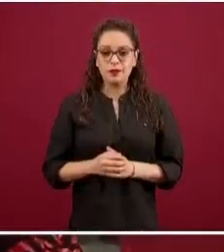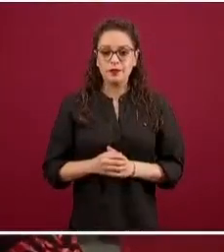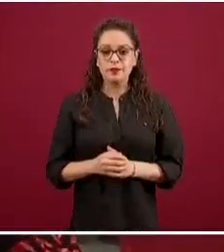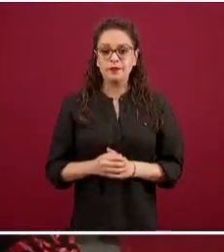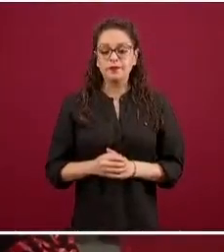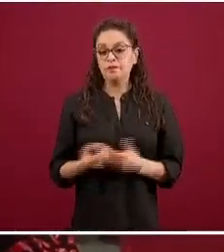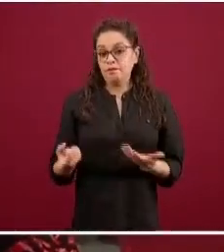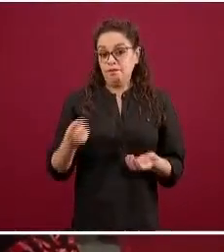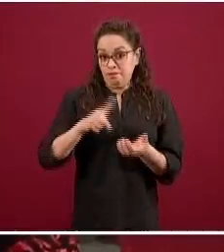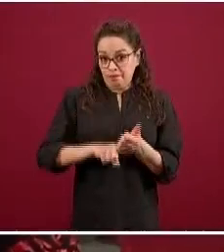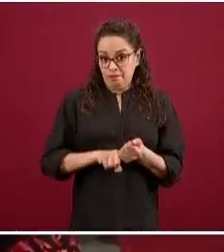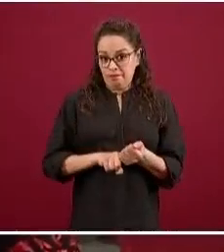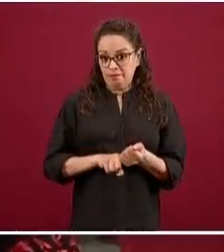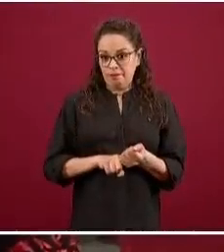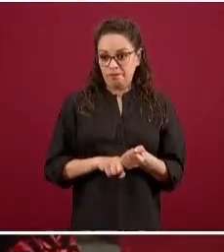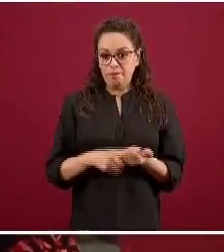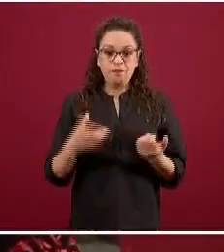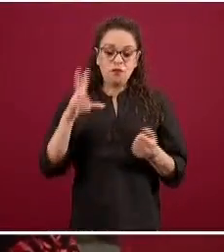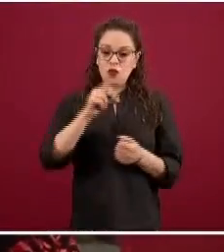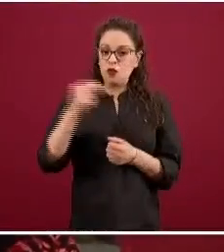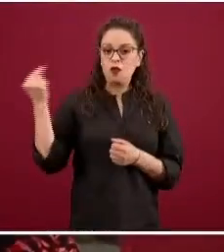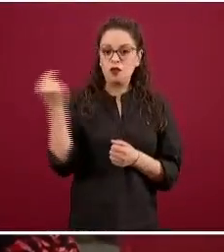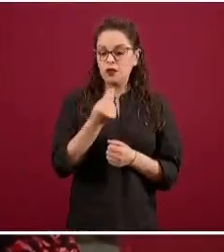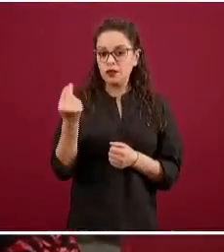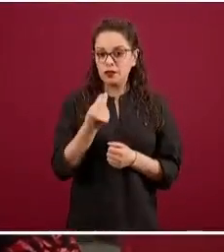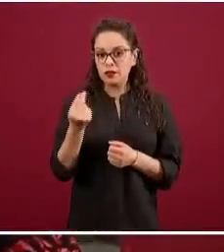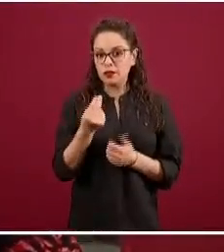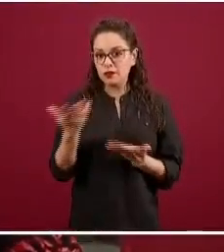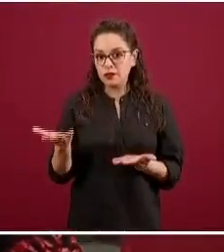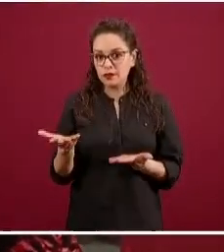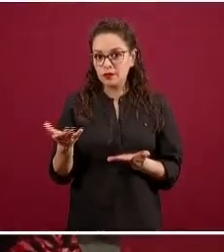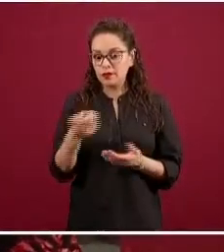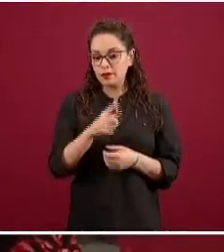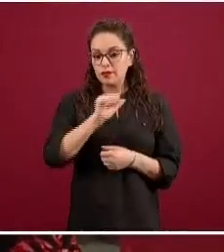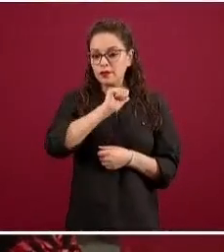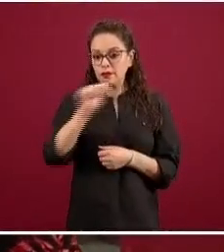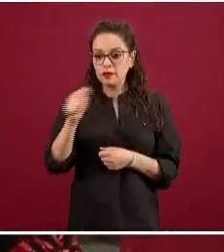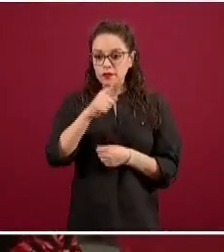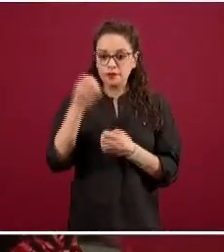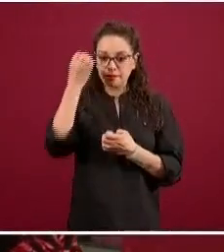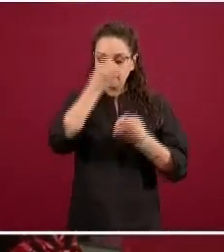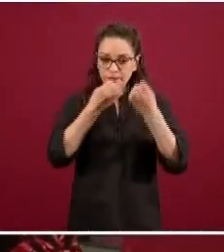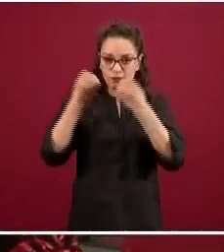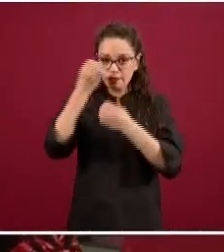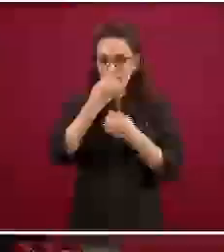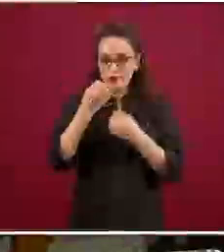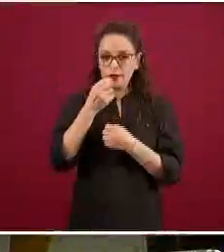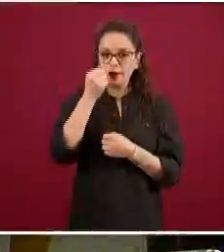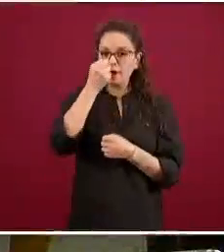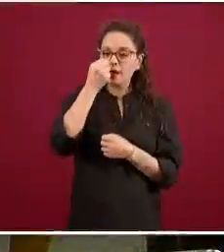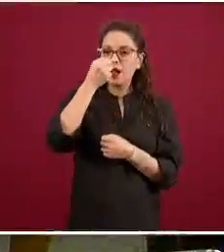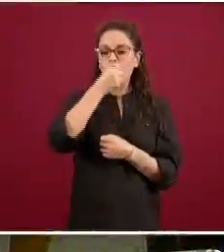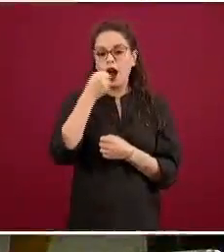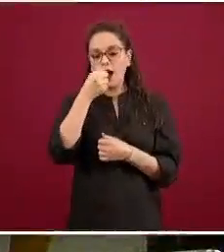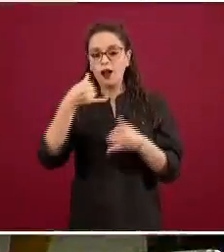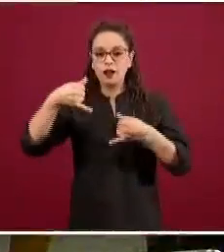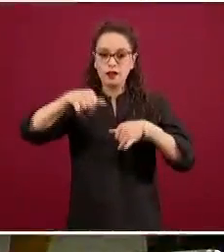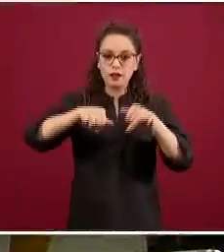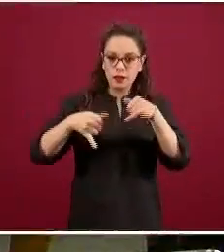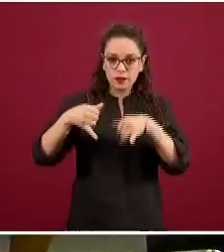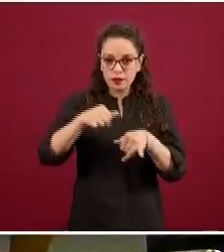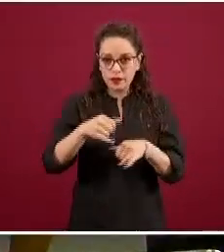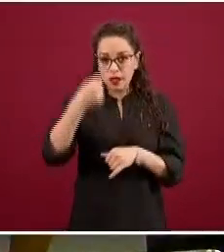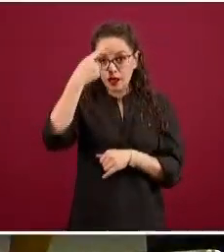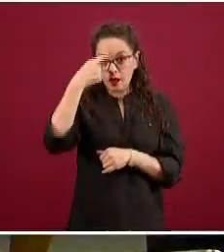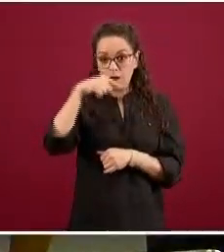médicamente no se necesita tener la comprobación diagnóstica, ni por laboratorio, ni por las características clínicas,